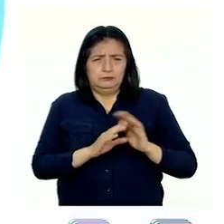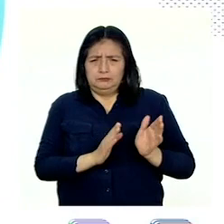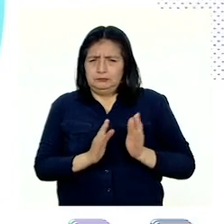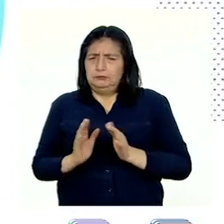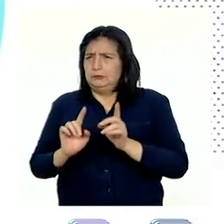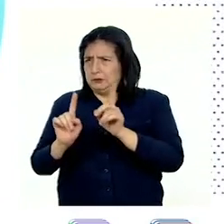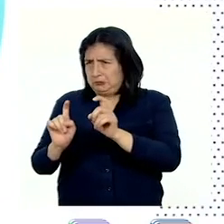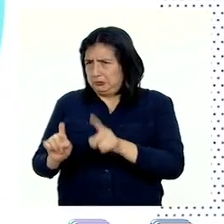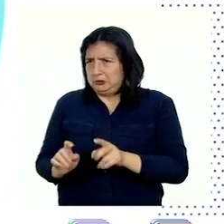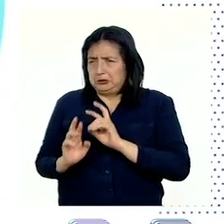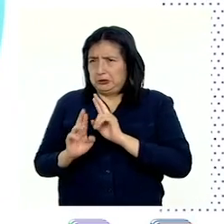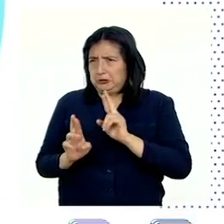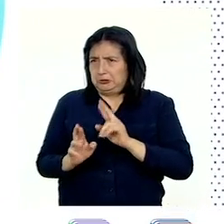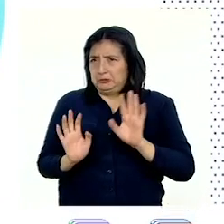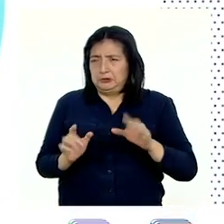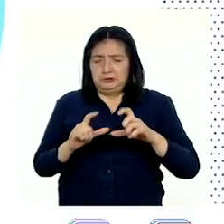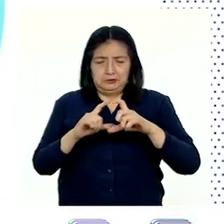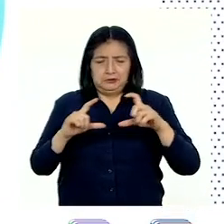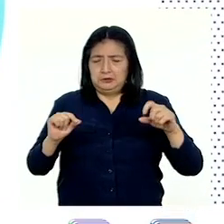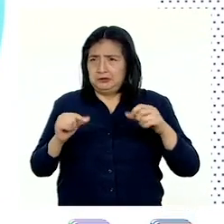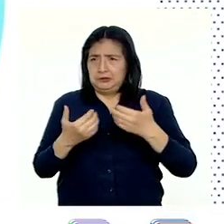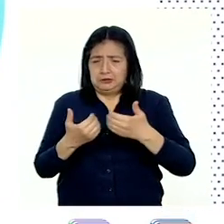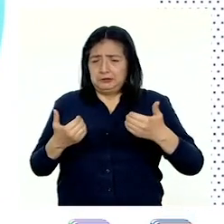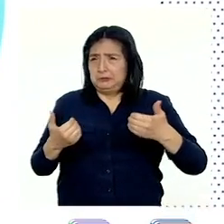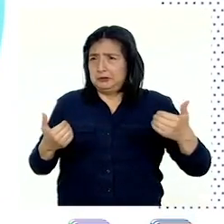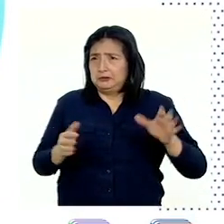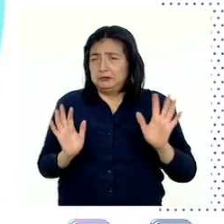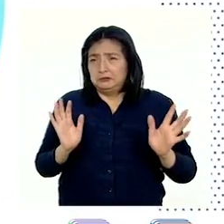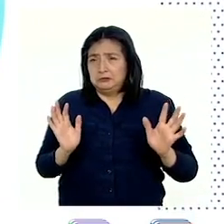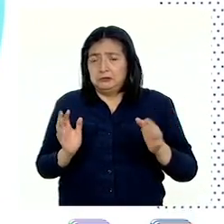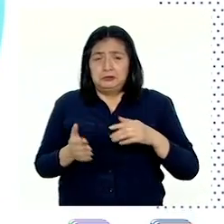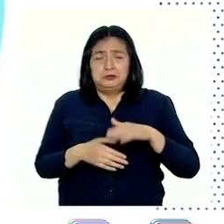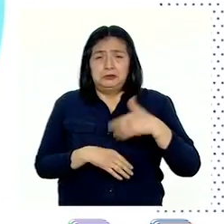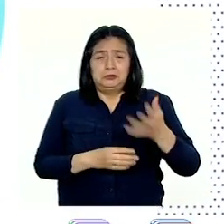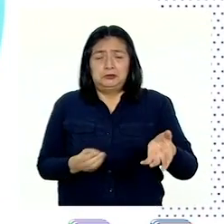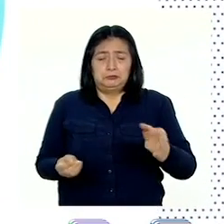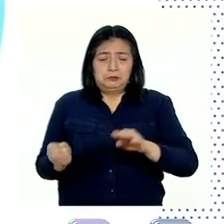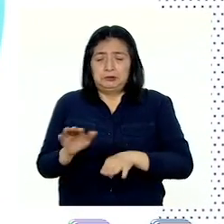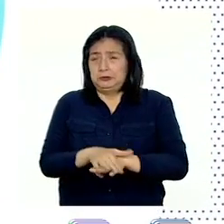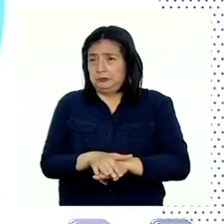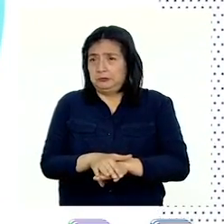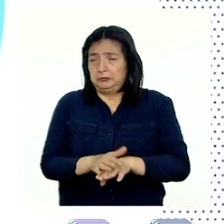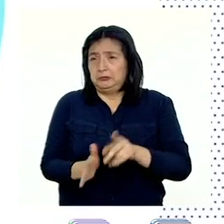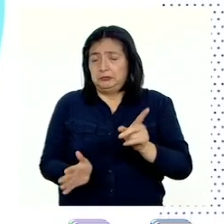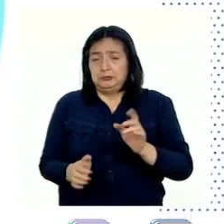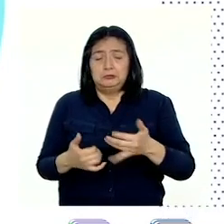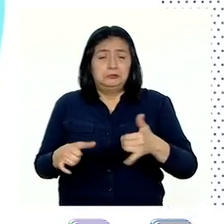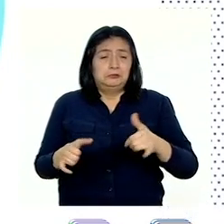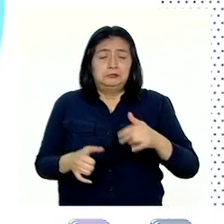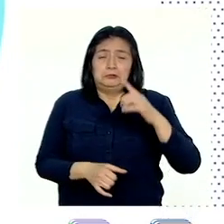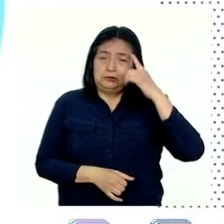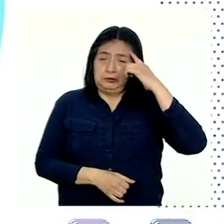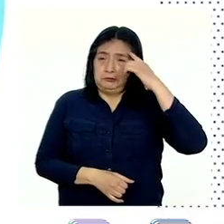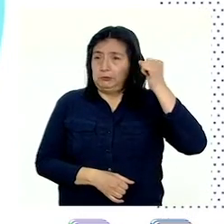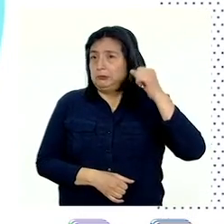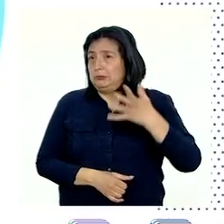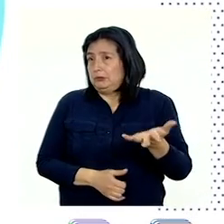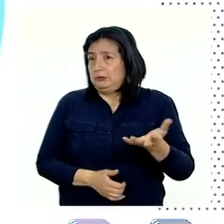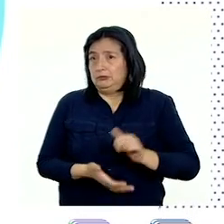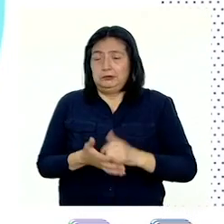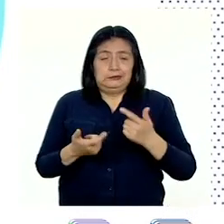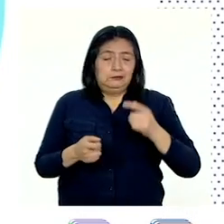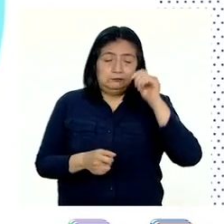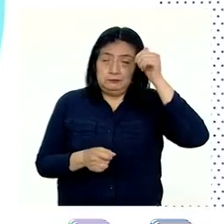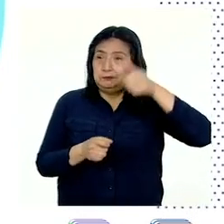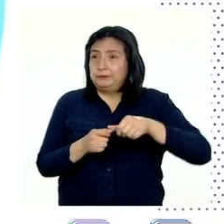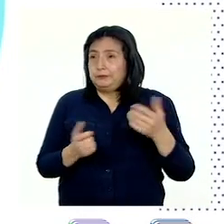las preguntas y respuestas en tarjetas separadas y luego colocarlas volteadas sobre la mesa y jugar memoria, tratando